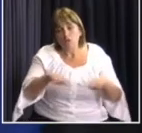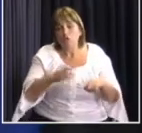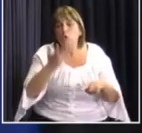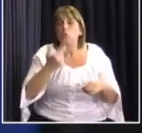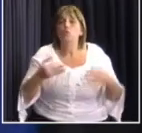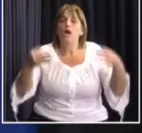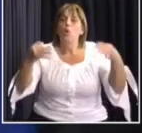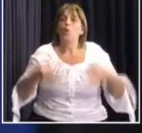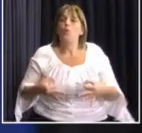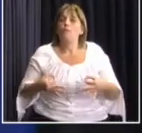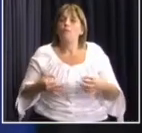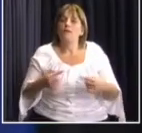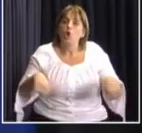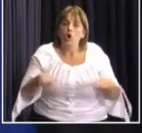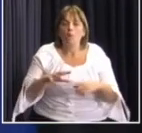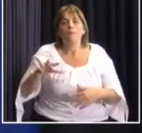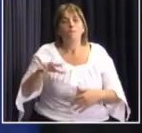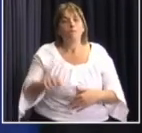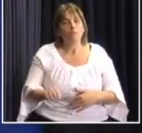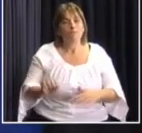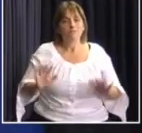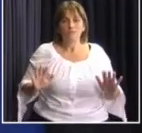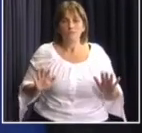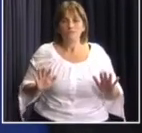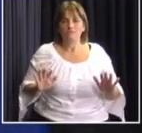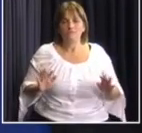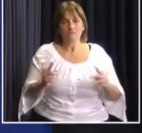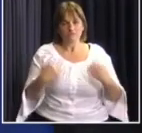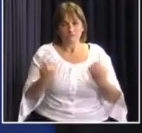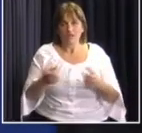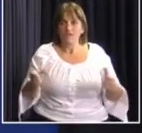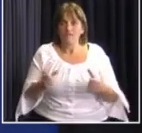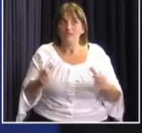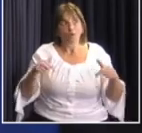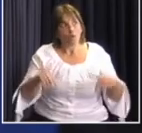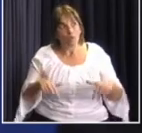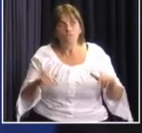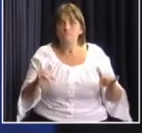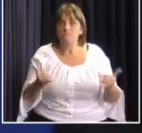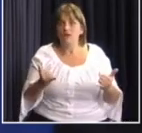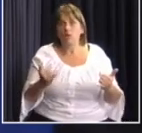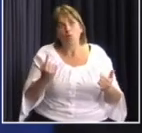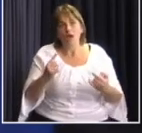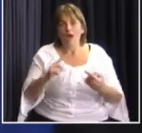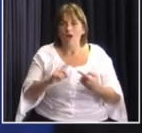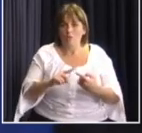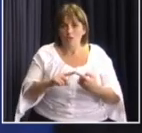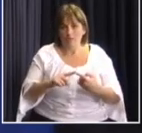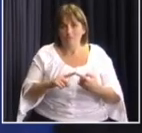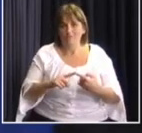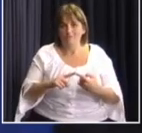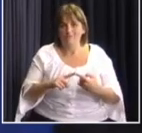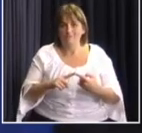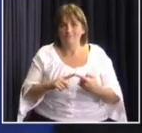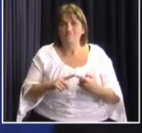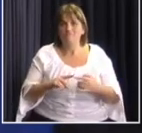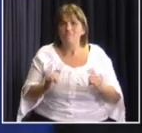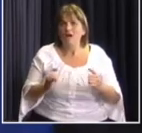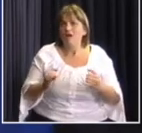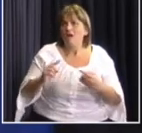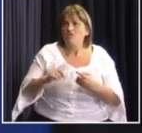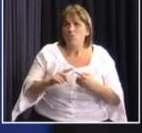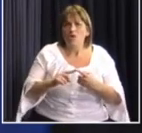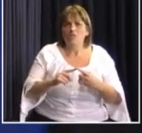cumplir con los con los compromisos asumidos hoy hemos llegado a un acuerdo que suscribieron